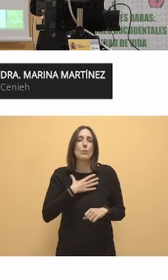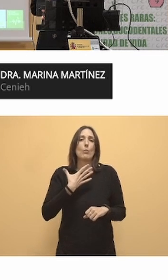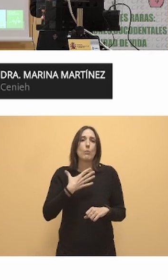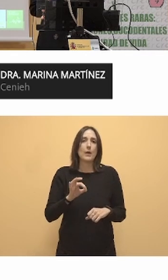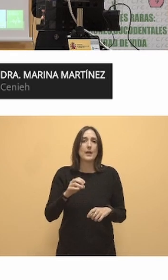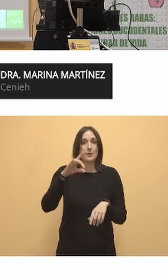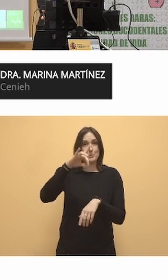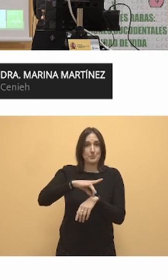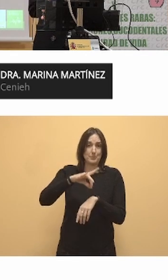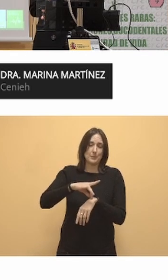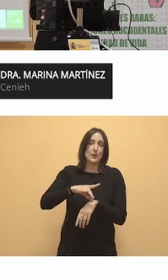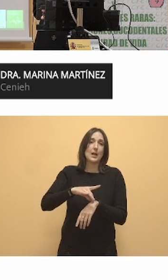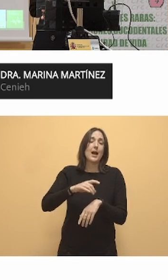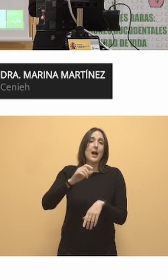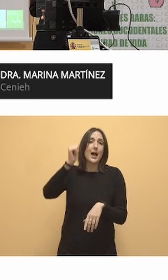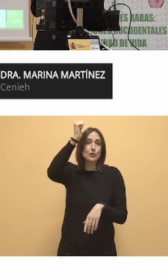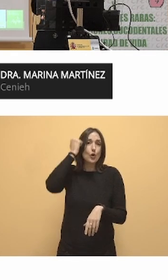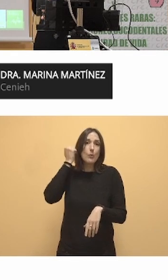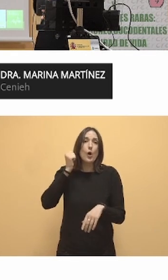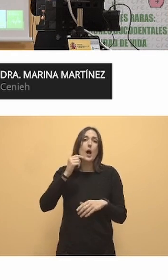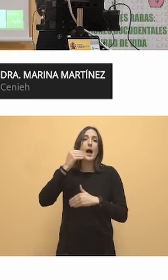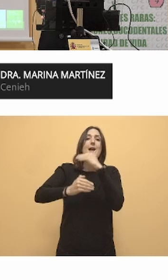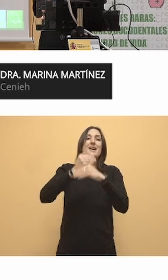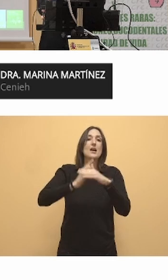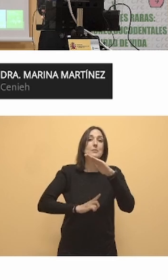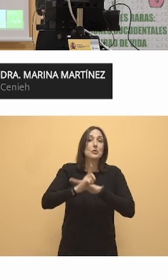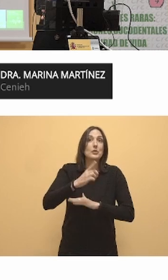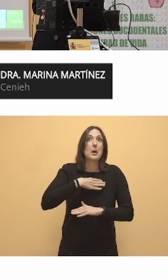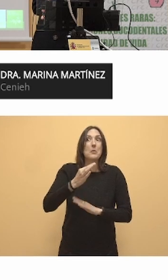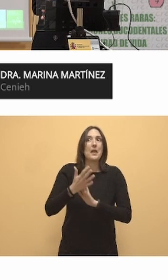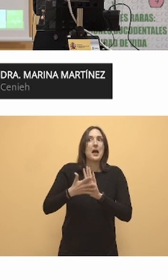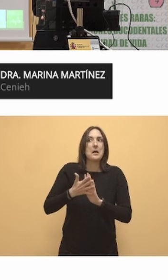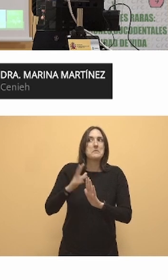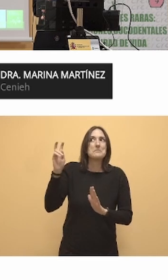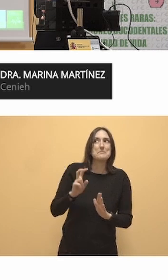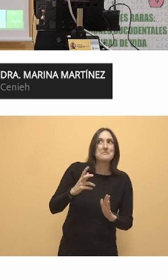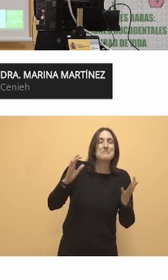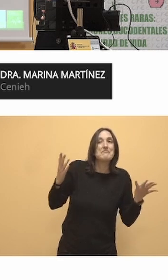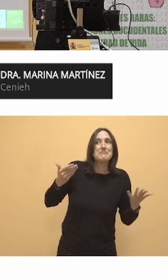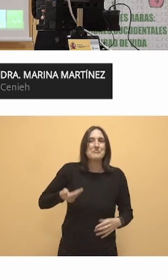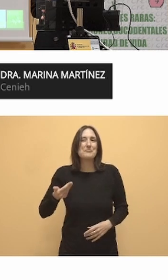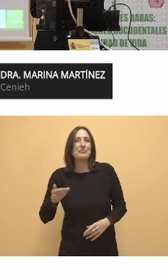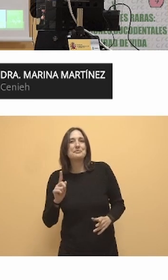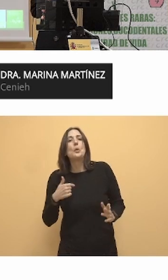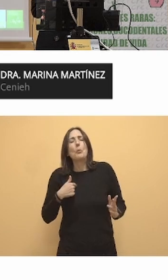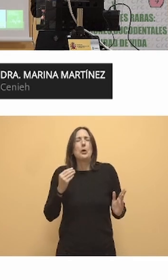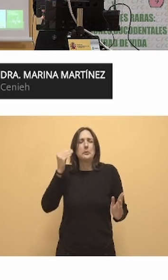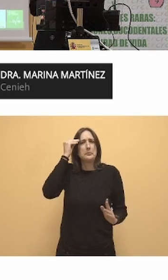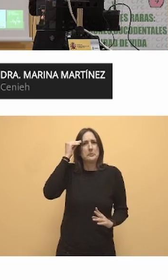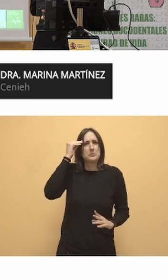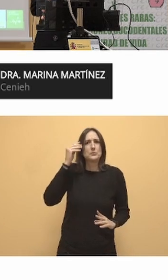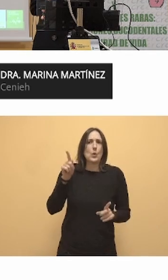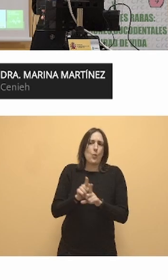una antropóloga evolutiva pues no tenga demasiado que hacer aquí, pero en definitiva sí que creo que,